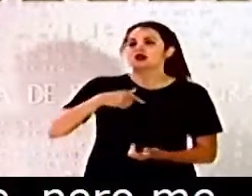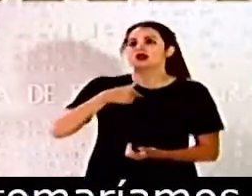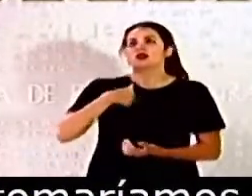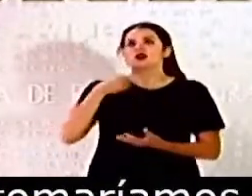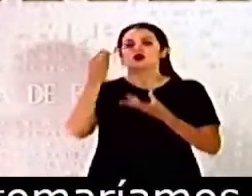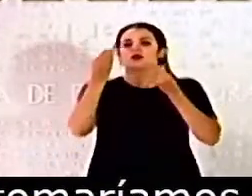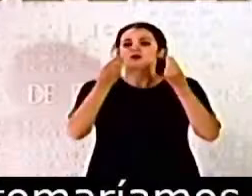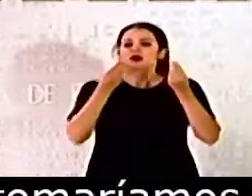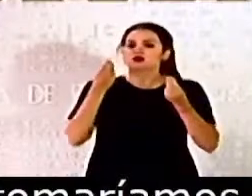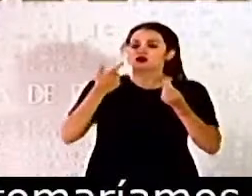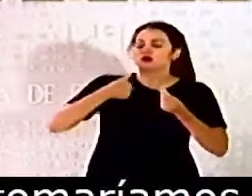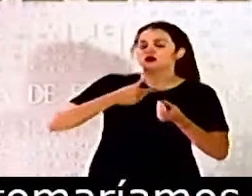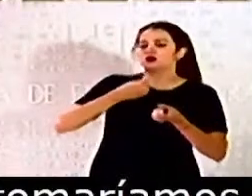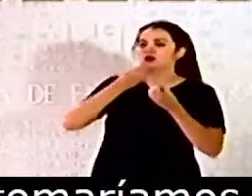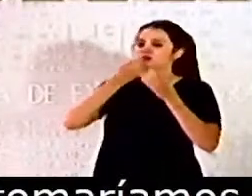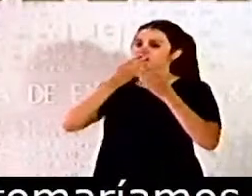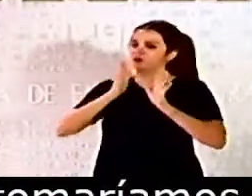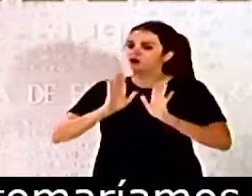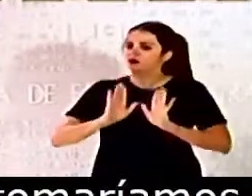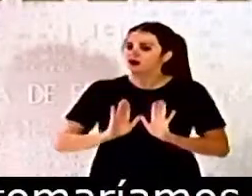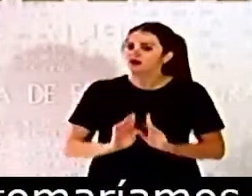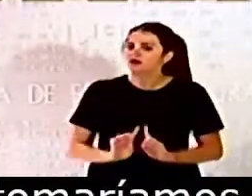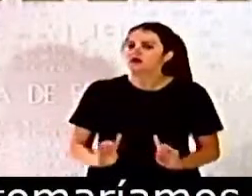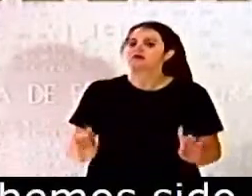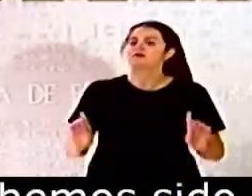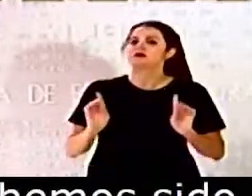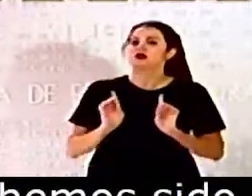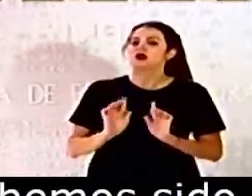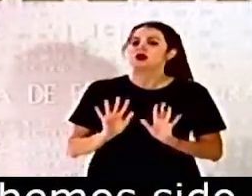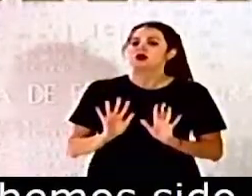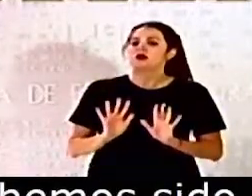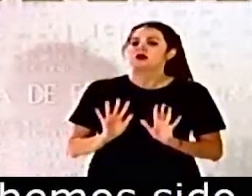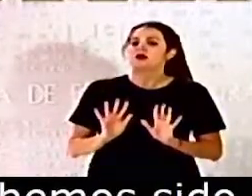bastante prudentes, pero en este momento